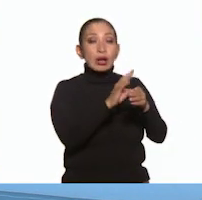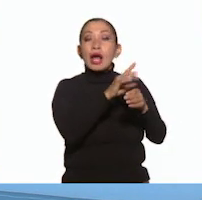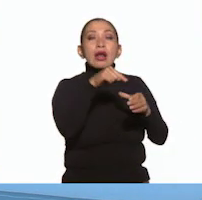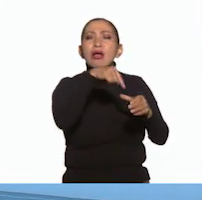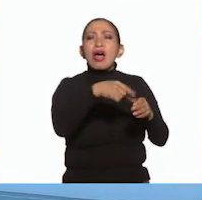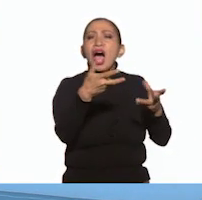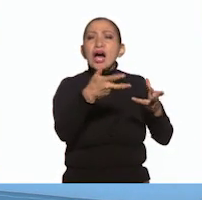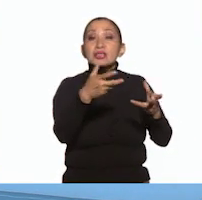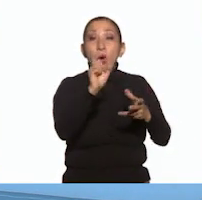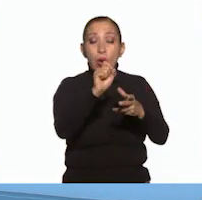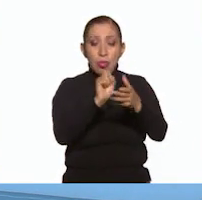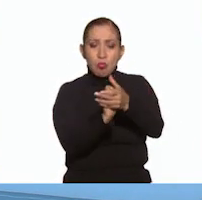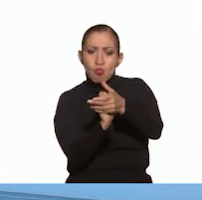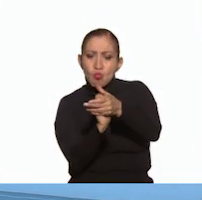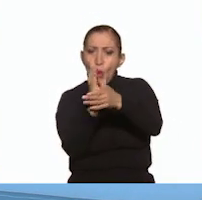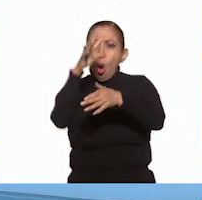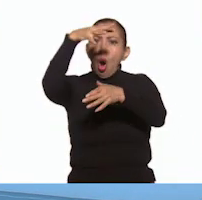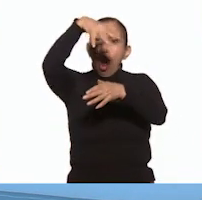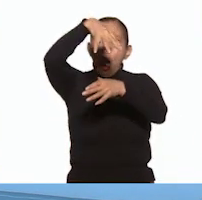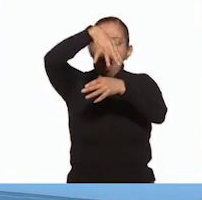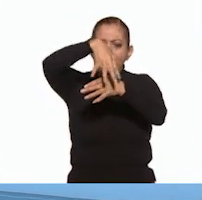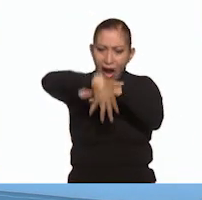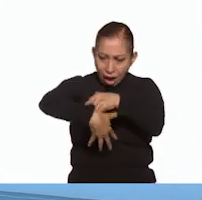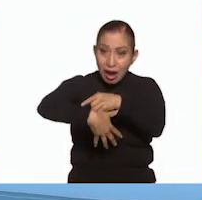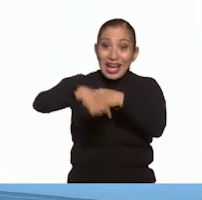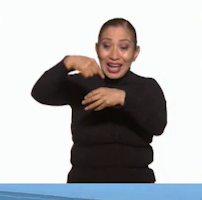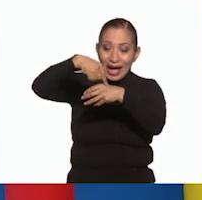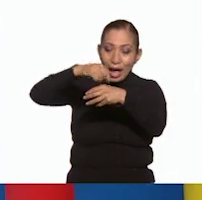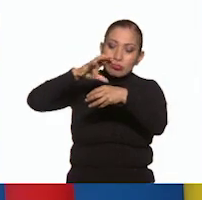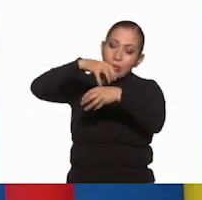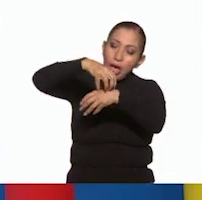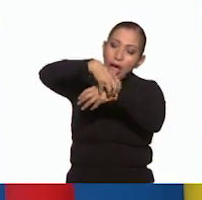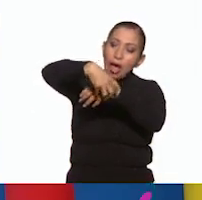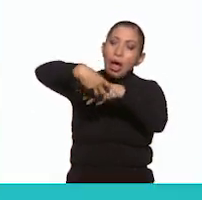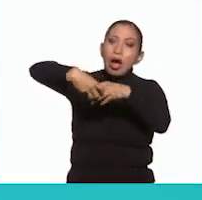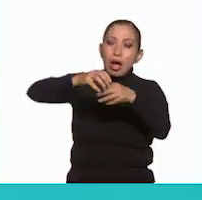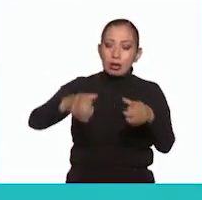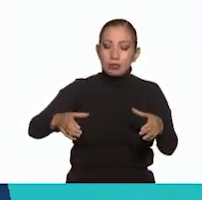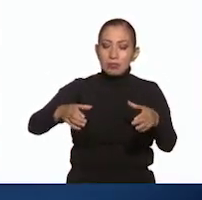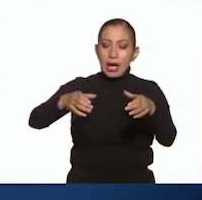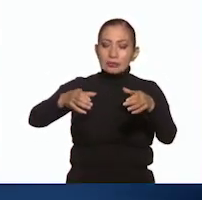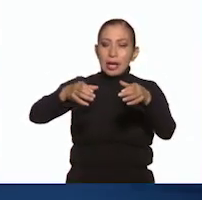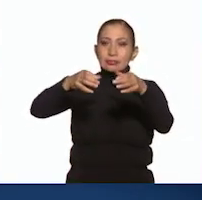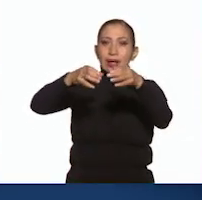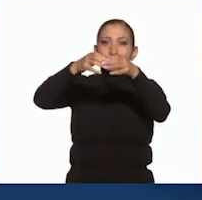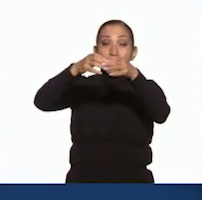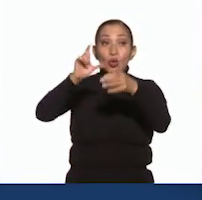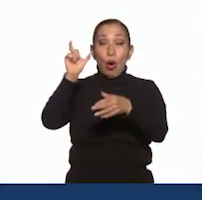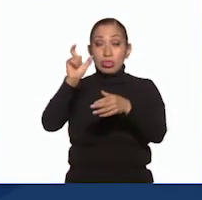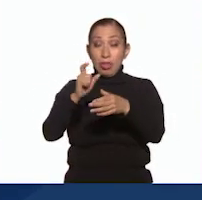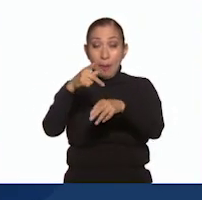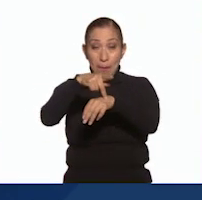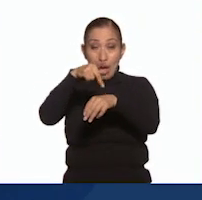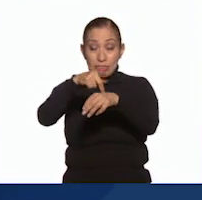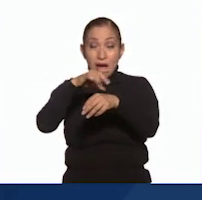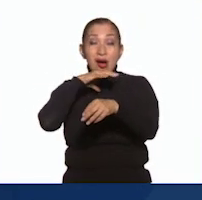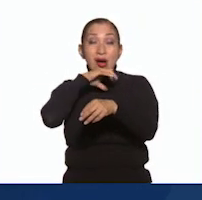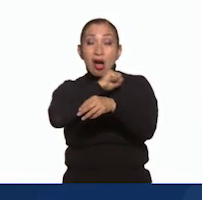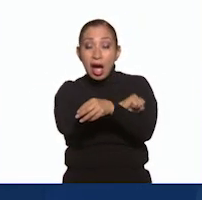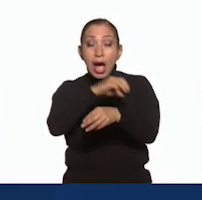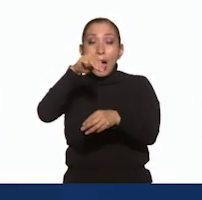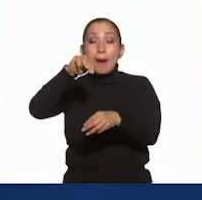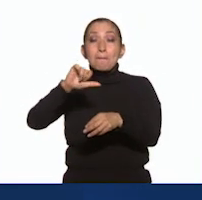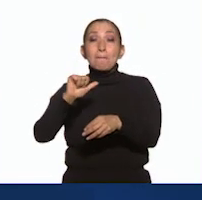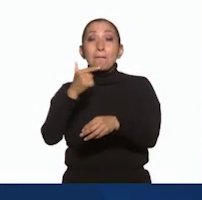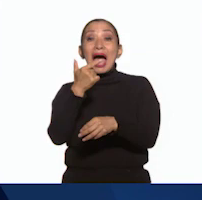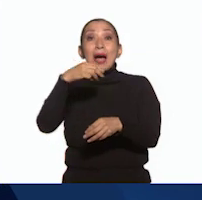cuando sale roca fundida del interior del planeta. Efectivamente, cuando la roca fundida llamada magma